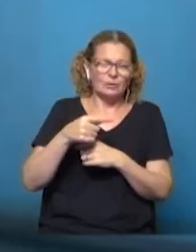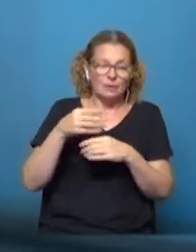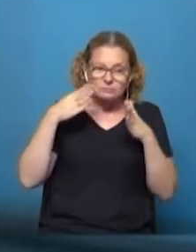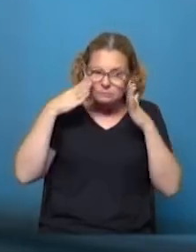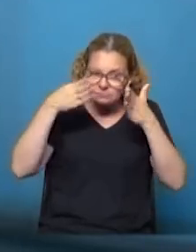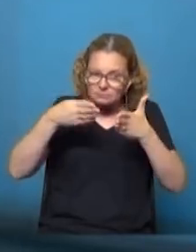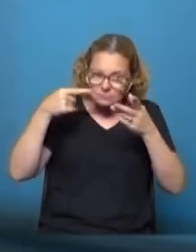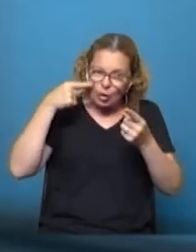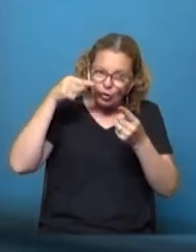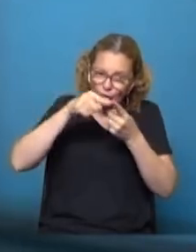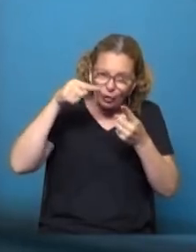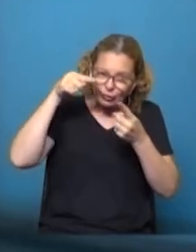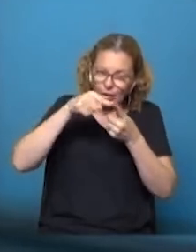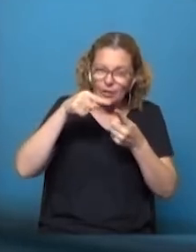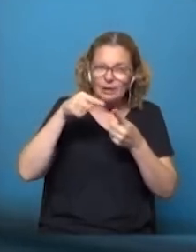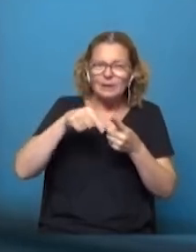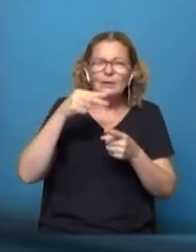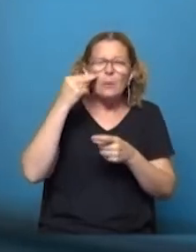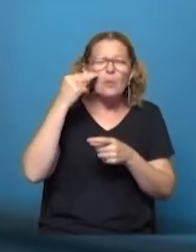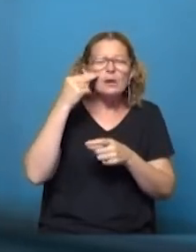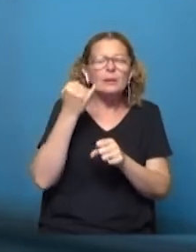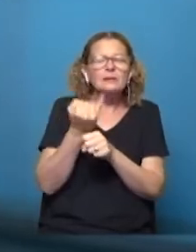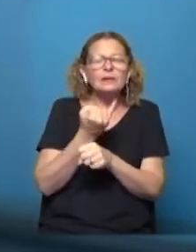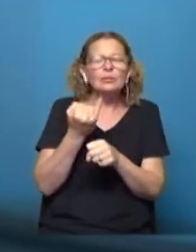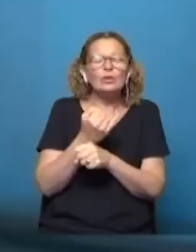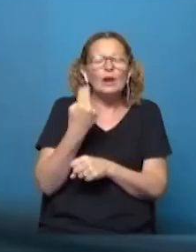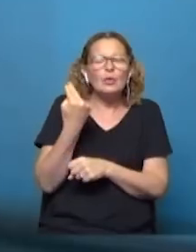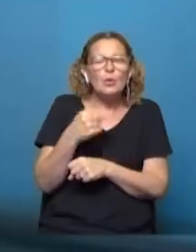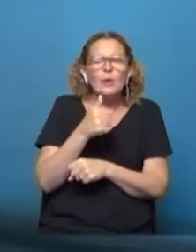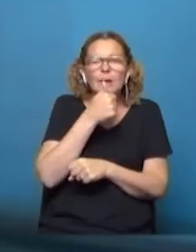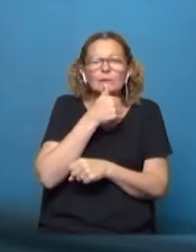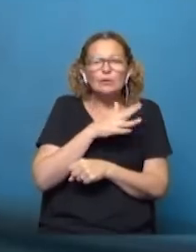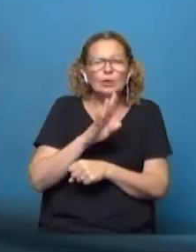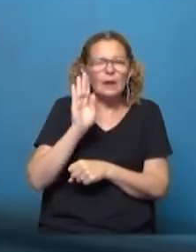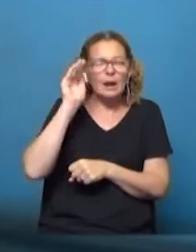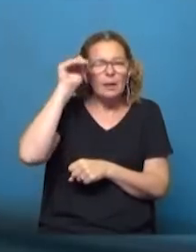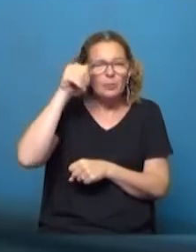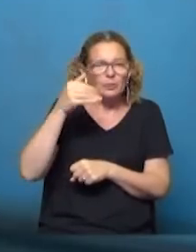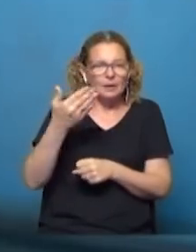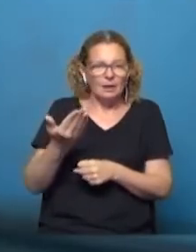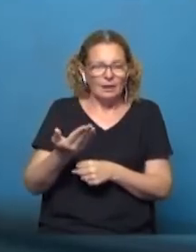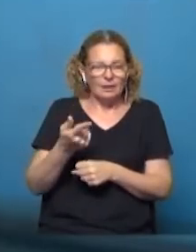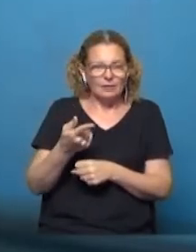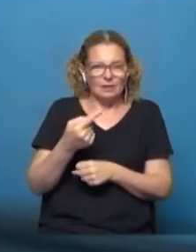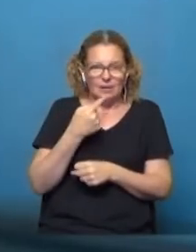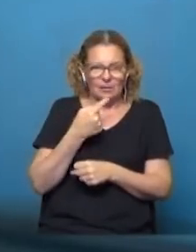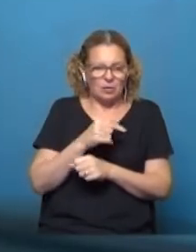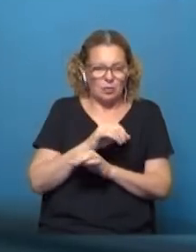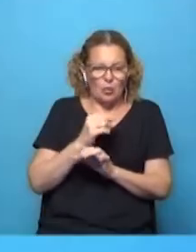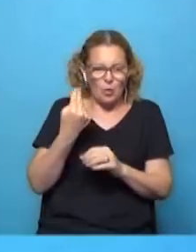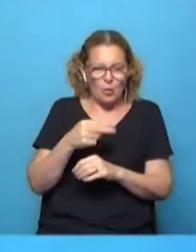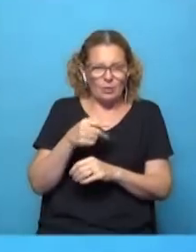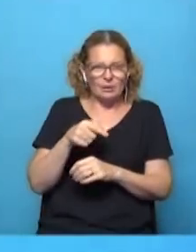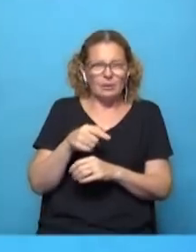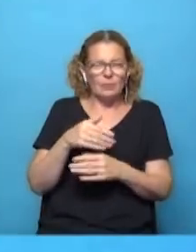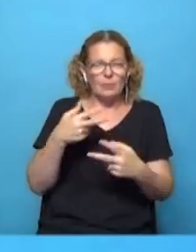obsesionados Este es un problema institucional nunca en la historia de la República ha sucedido nunca